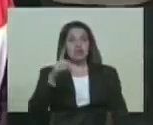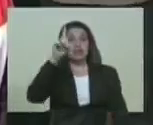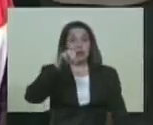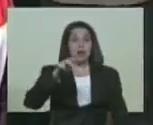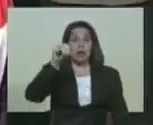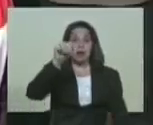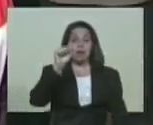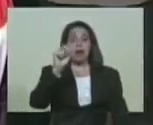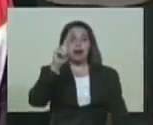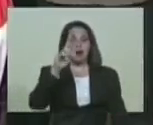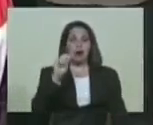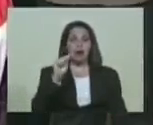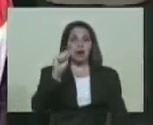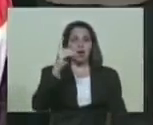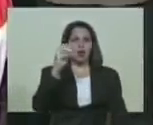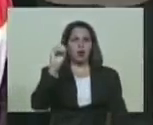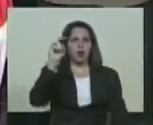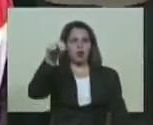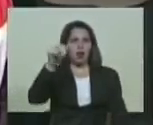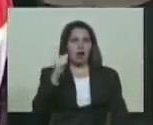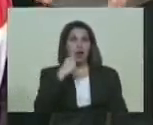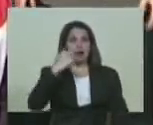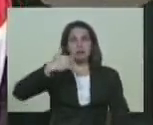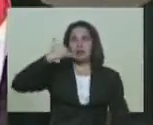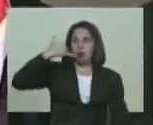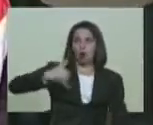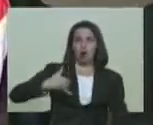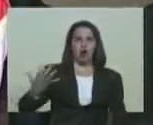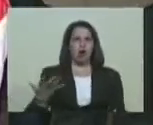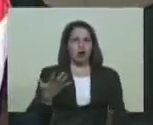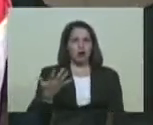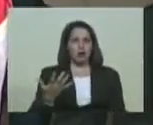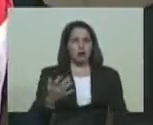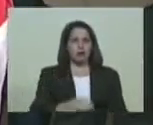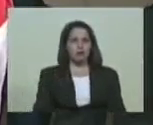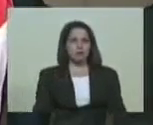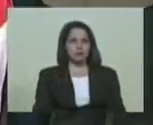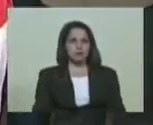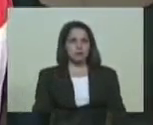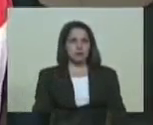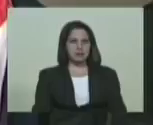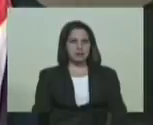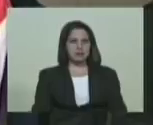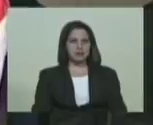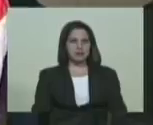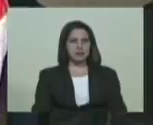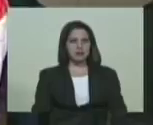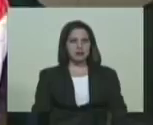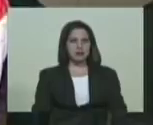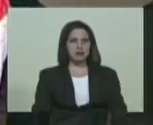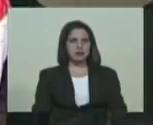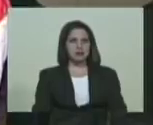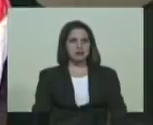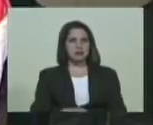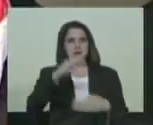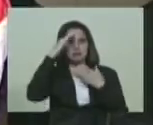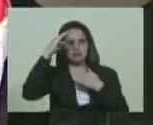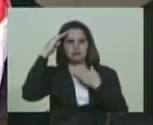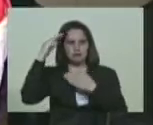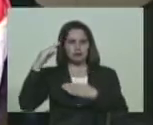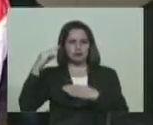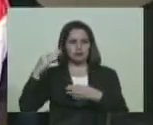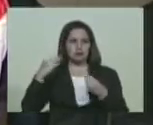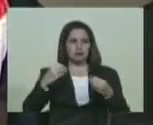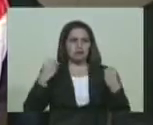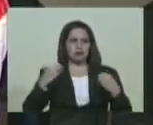Maradona, el pibe de oro, me acaba de llamar. Diego Armando Maradona, un saludo. Primer dato, le decía